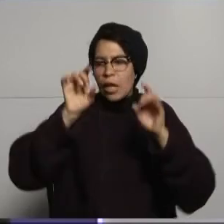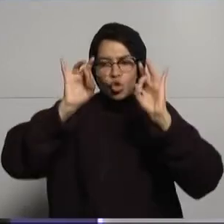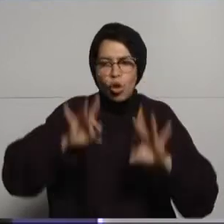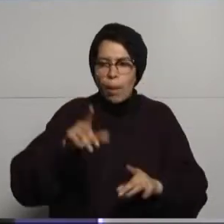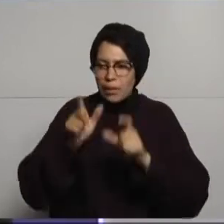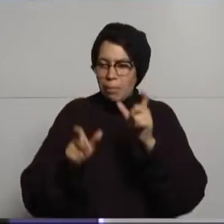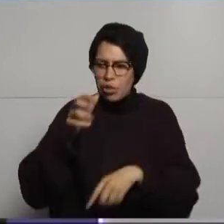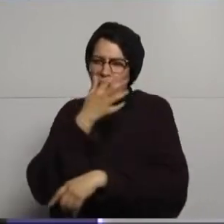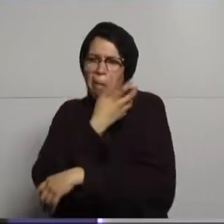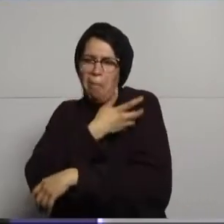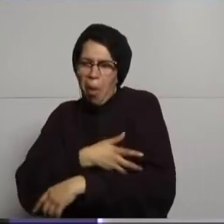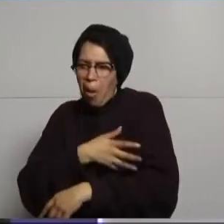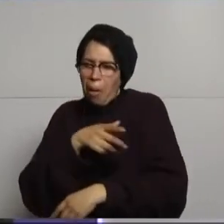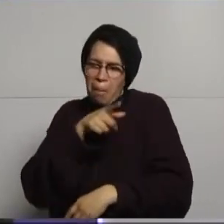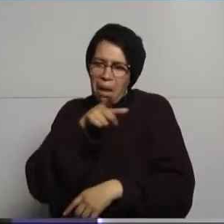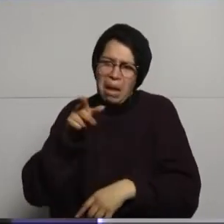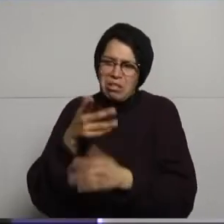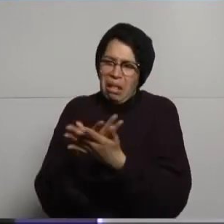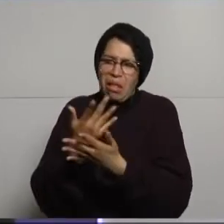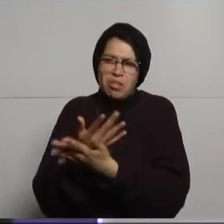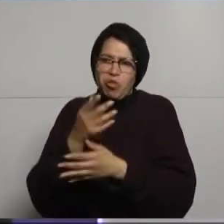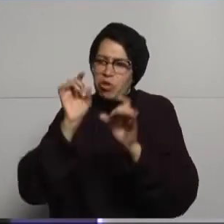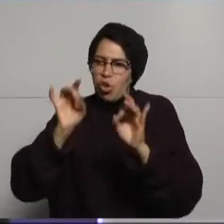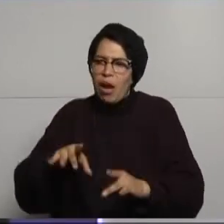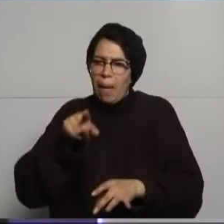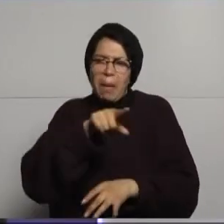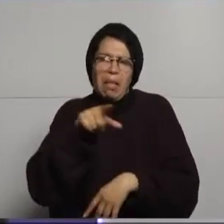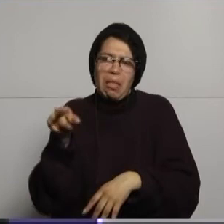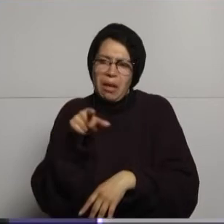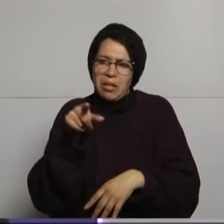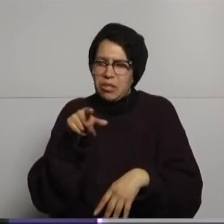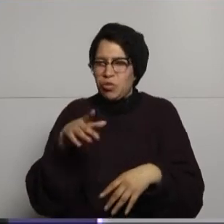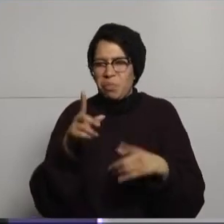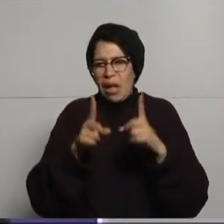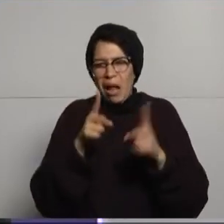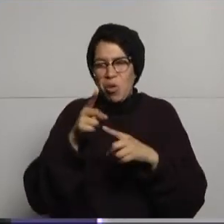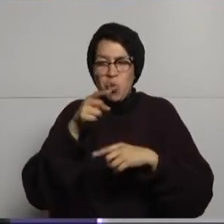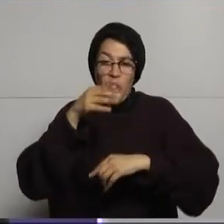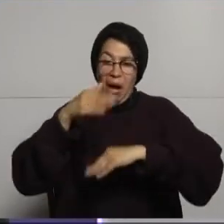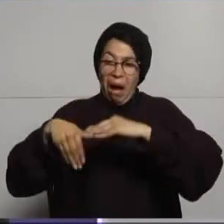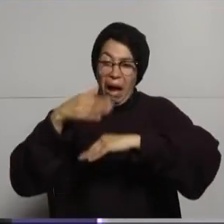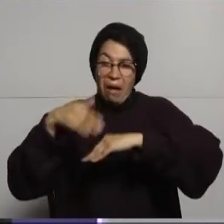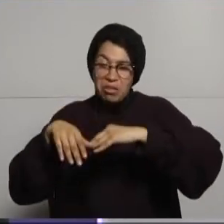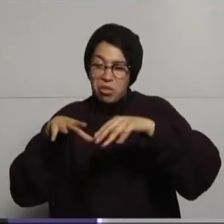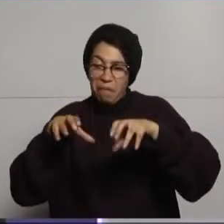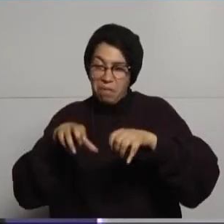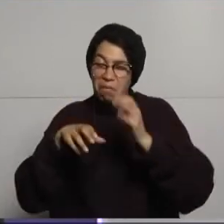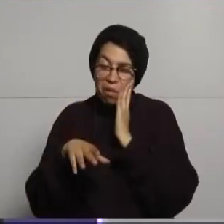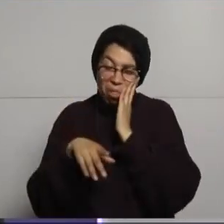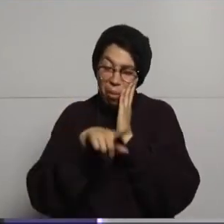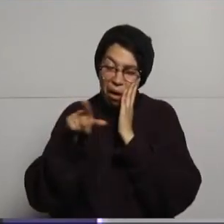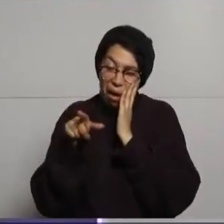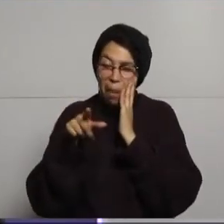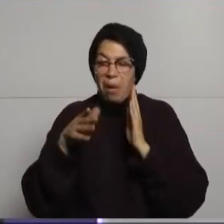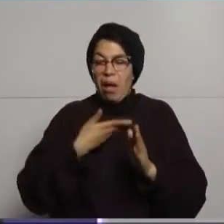no ciudadanos de bien. Yo creo que para nosotros tiene que ser el leitmotiv y la esencia misma de seguir